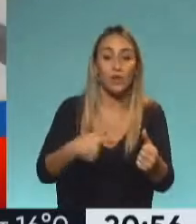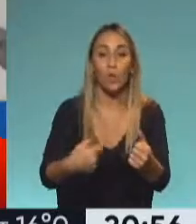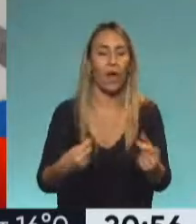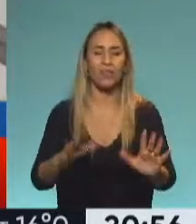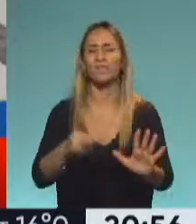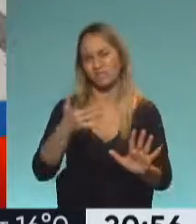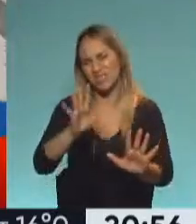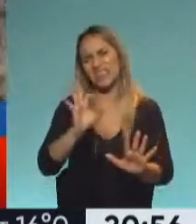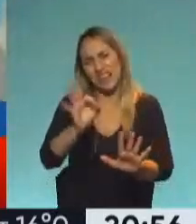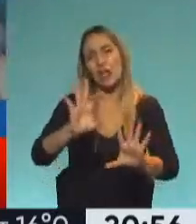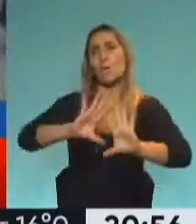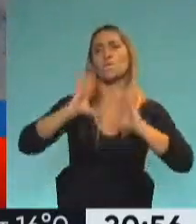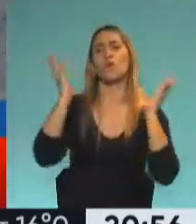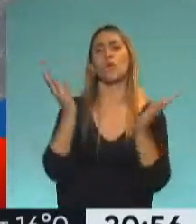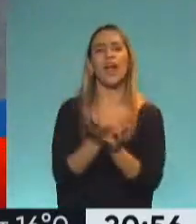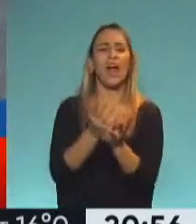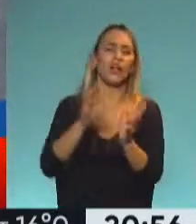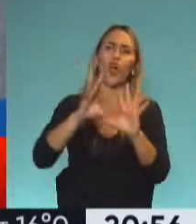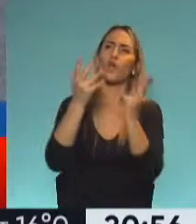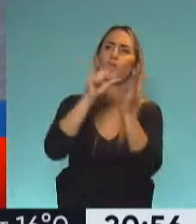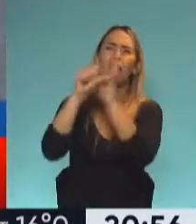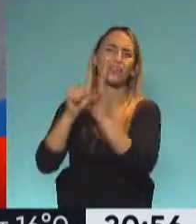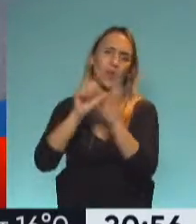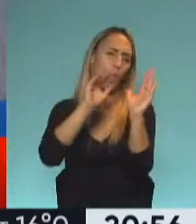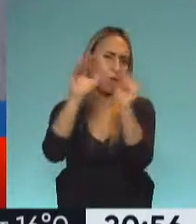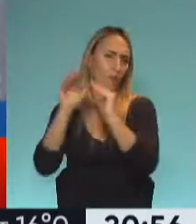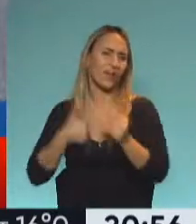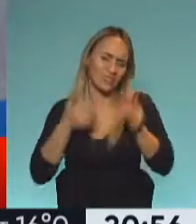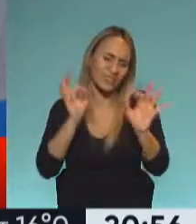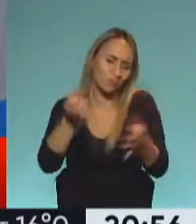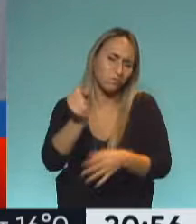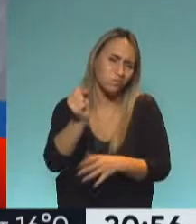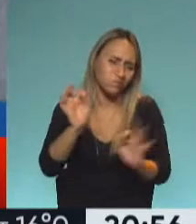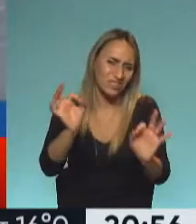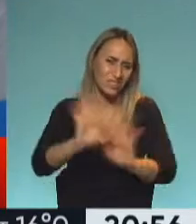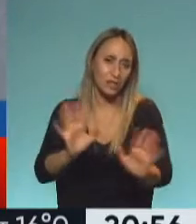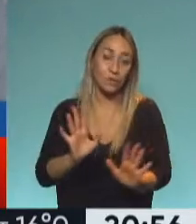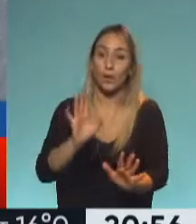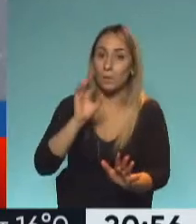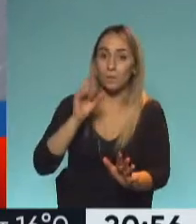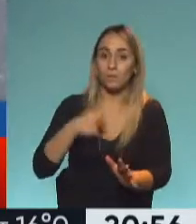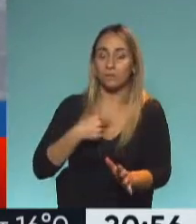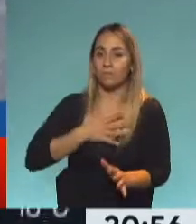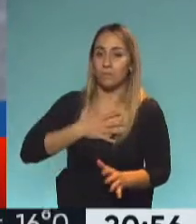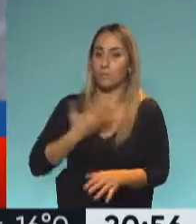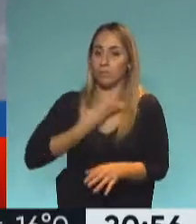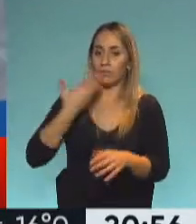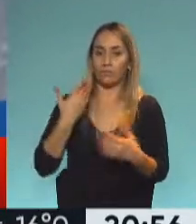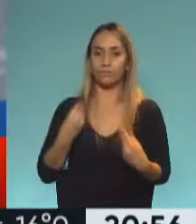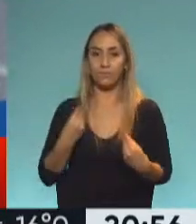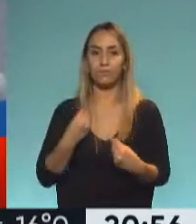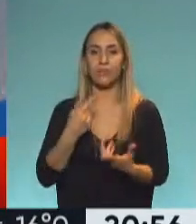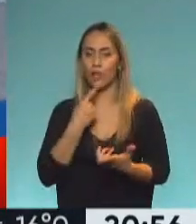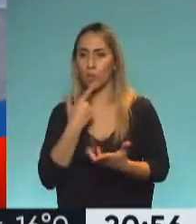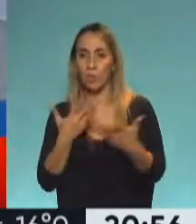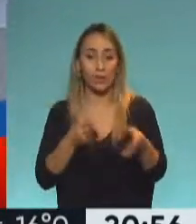esto es mundial y que sabemos que en todo el mundo ha pasado lo mismo, más que nada me parece que nos mata la incertidumbre, no saber a dónde vamos.